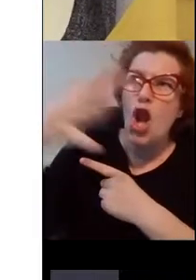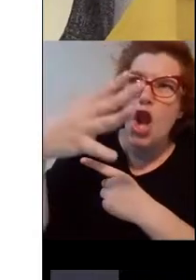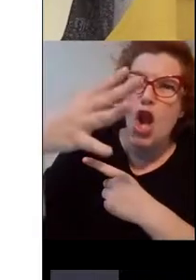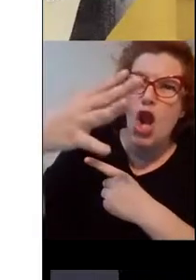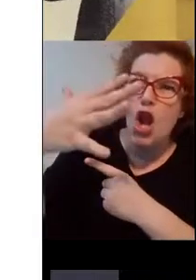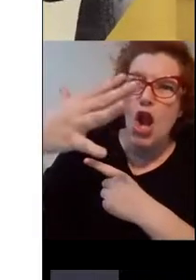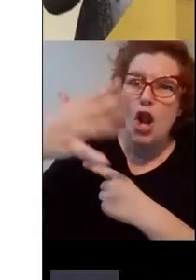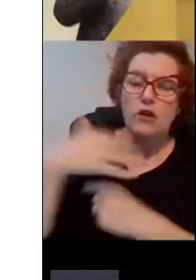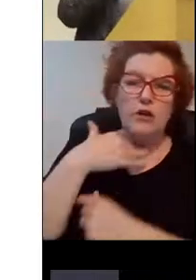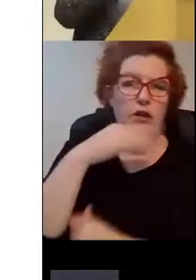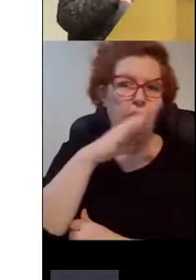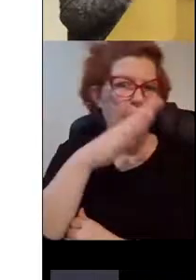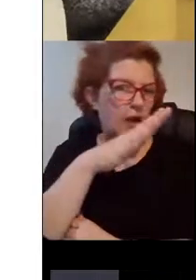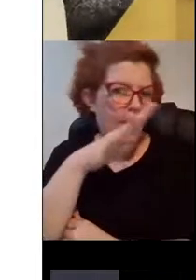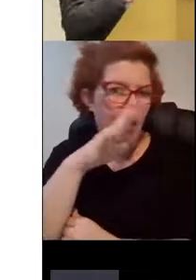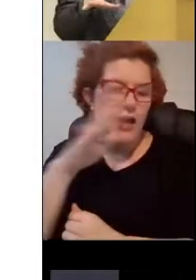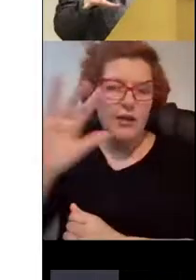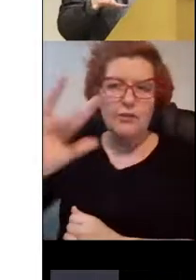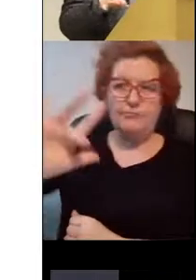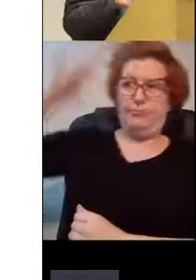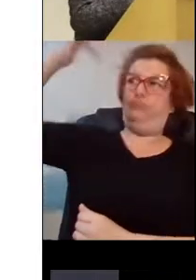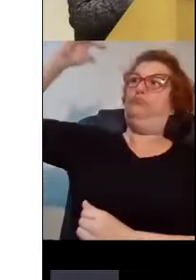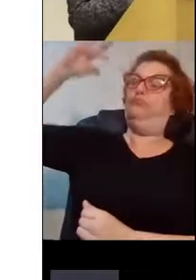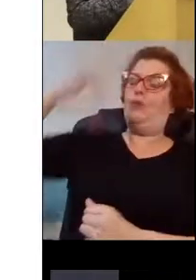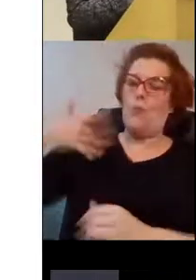ábside y se reflejaba en el suelo